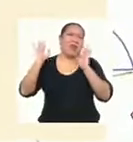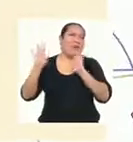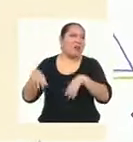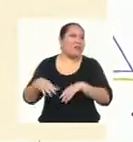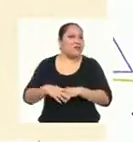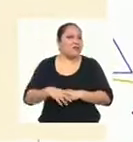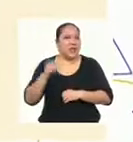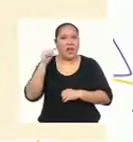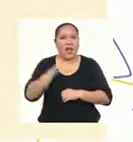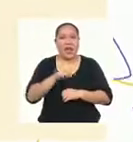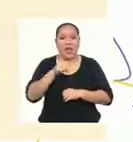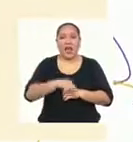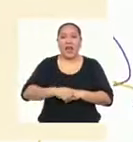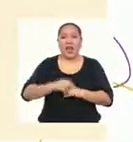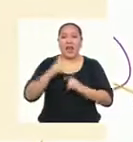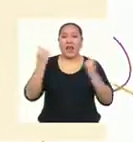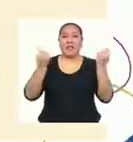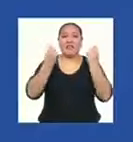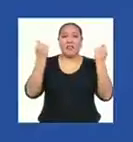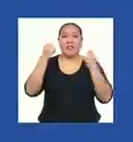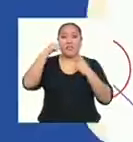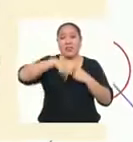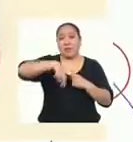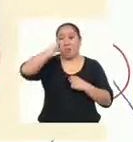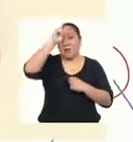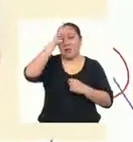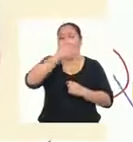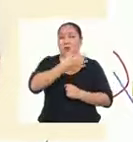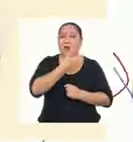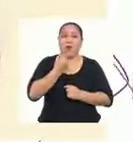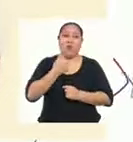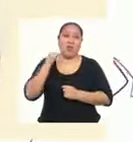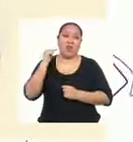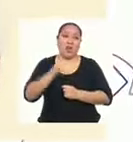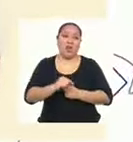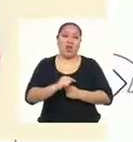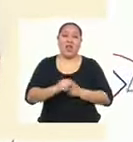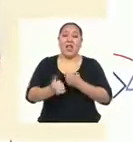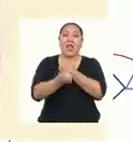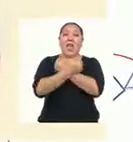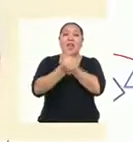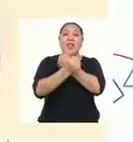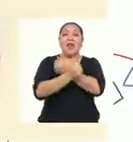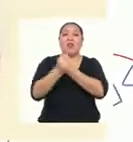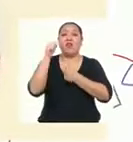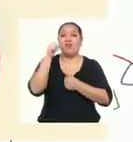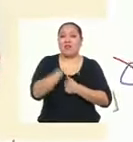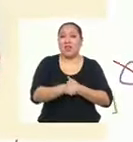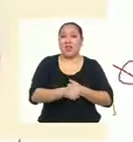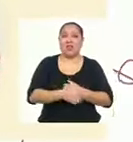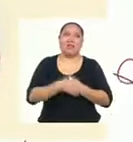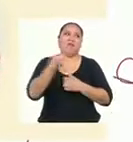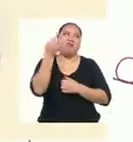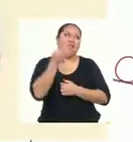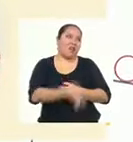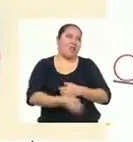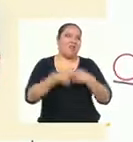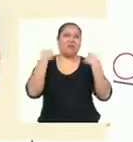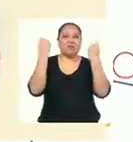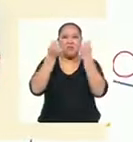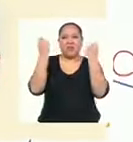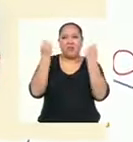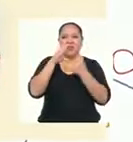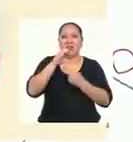que los carnavales en Perú eran mejores, que él era de Ayacucho y ahí se hacían verdaderos carnavales.